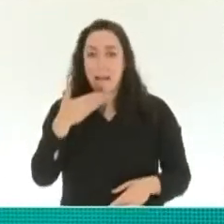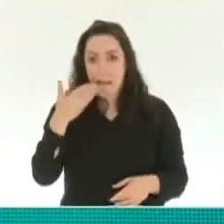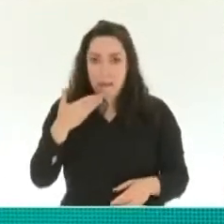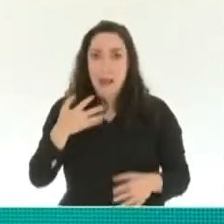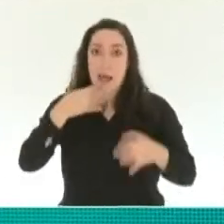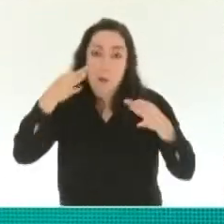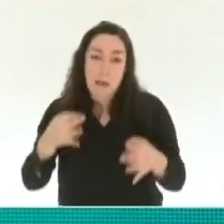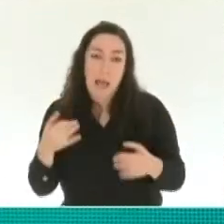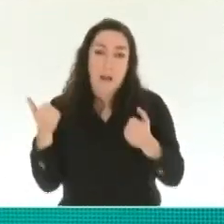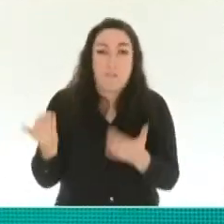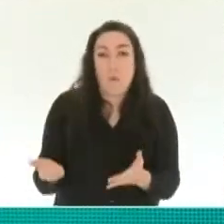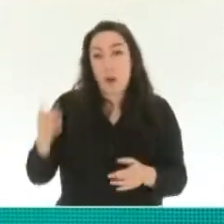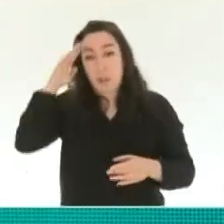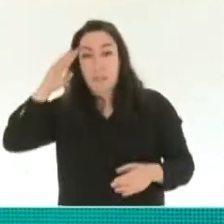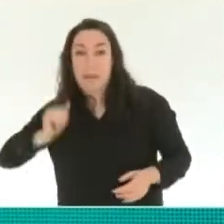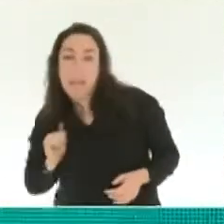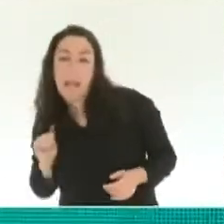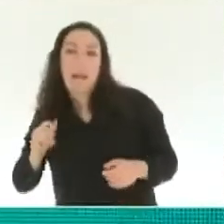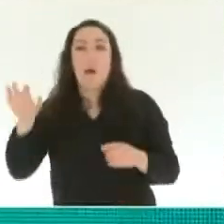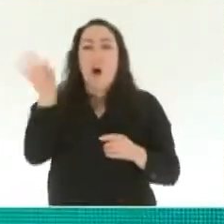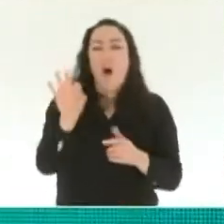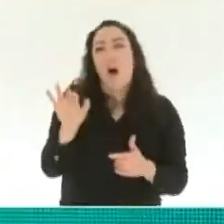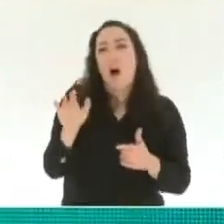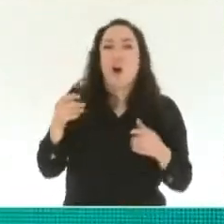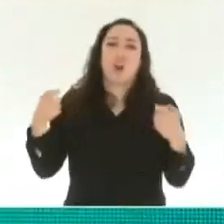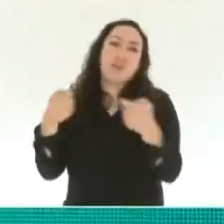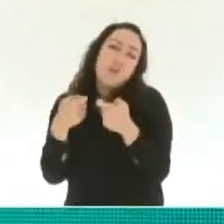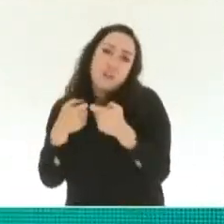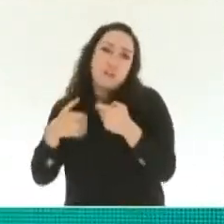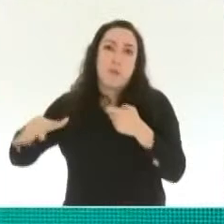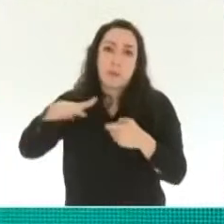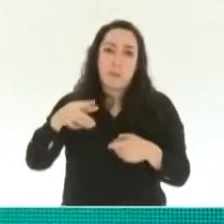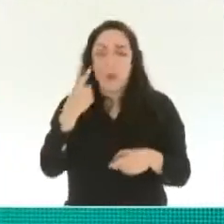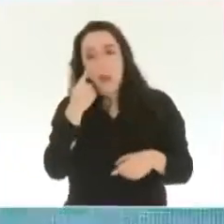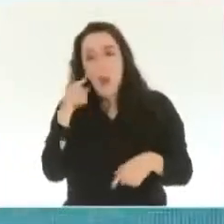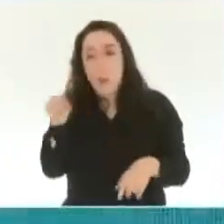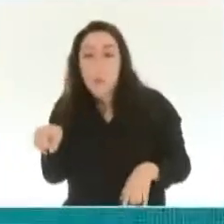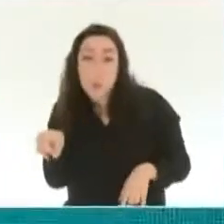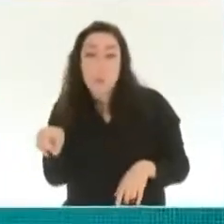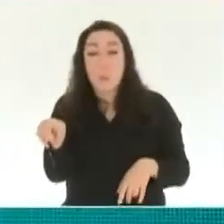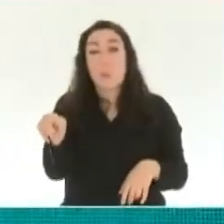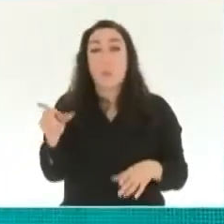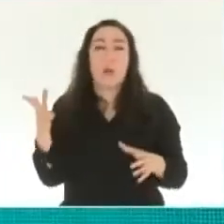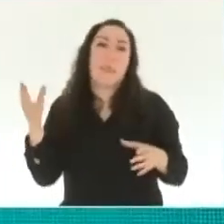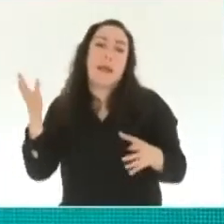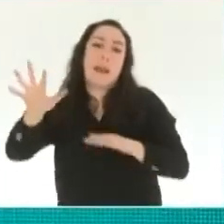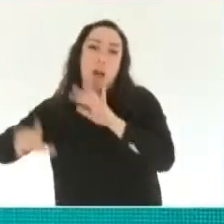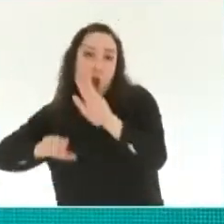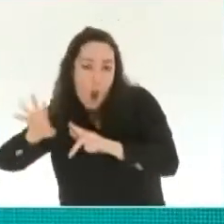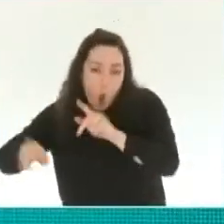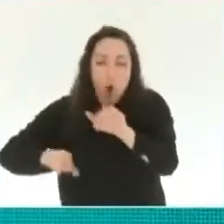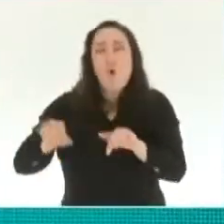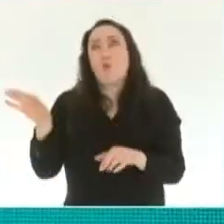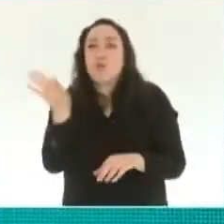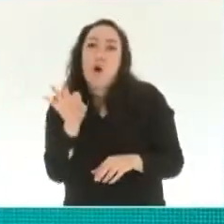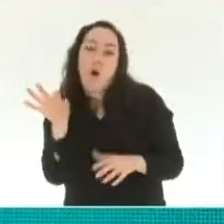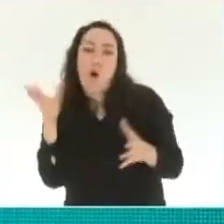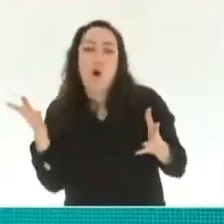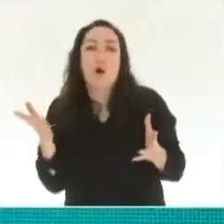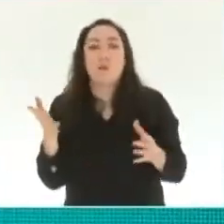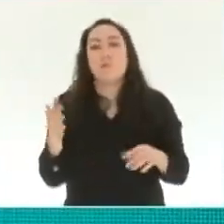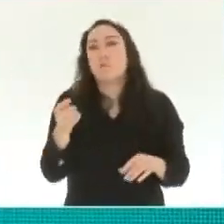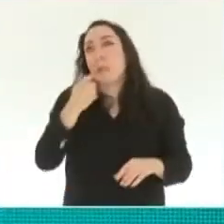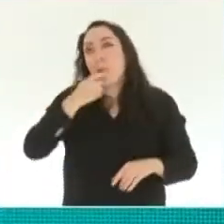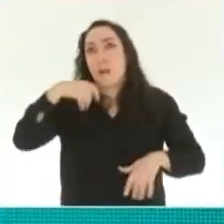reivindican genocidas, mientras son cómplices en la comuna del vaciamiento, mientras,